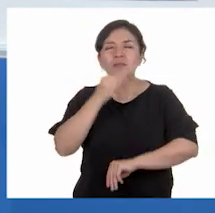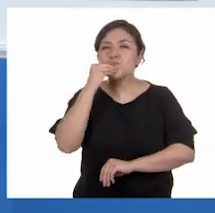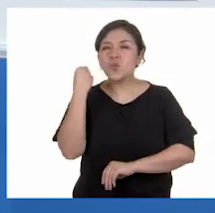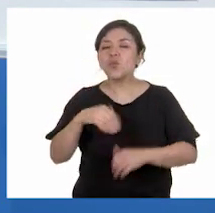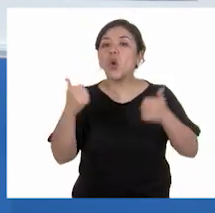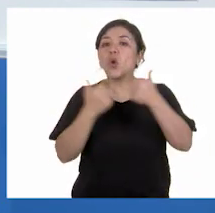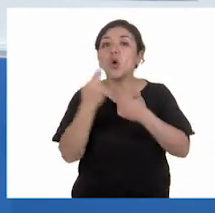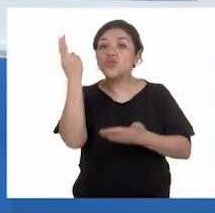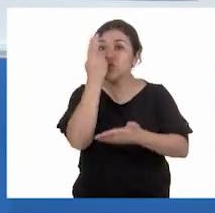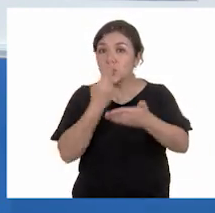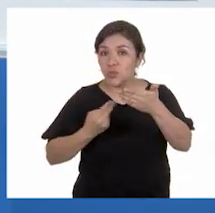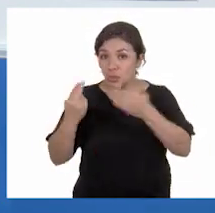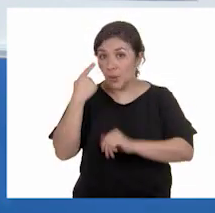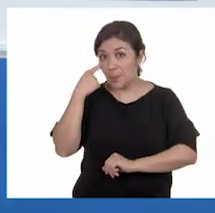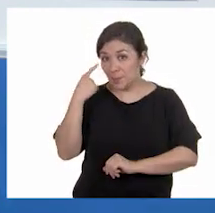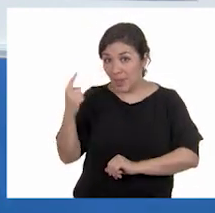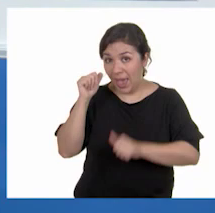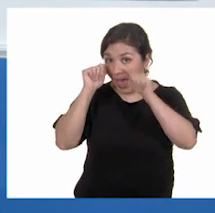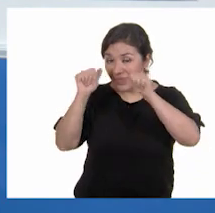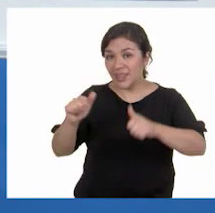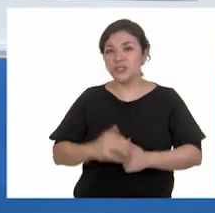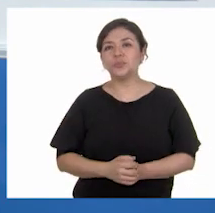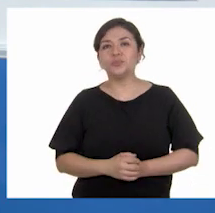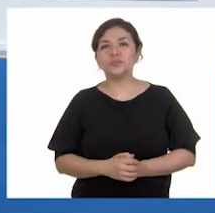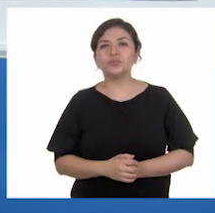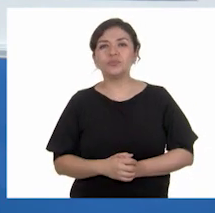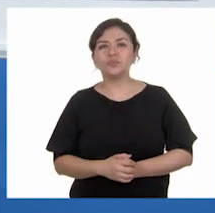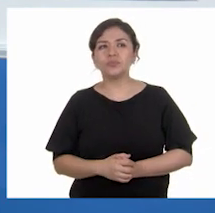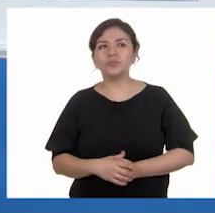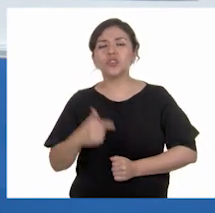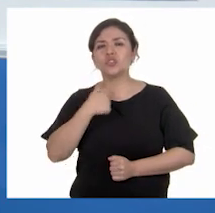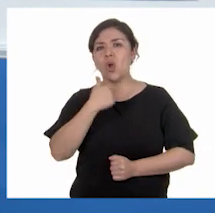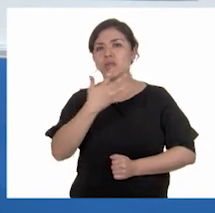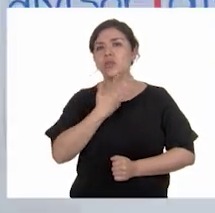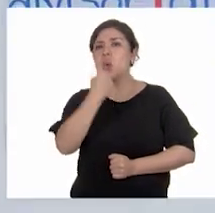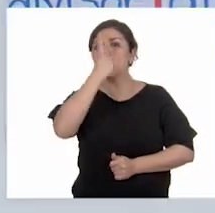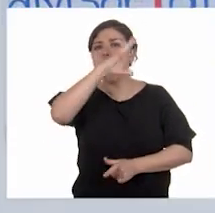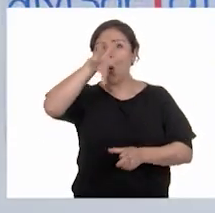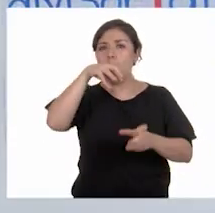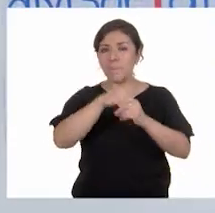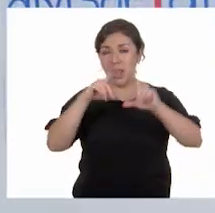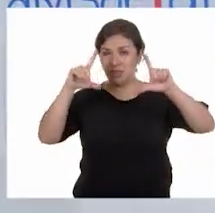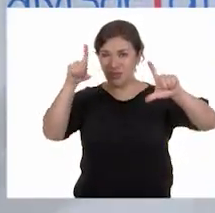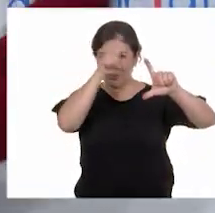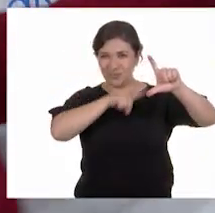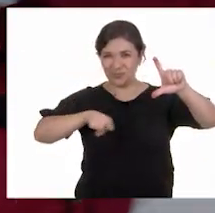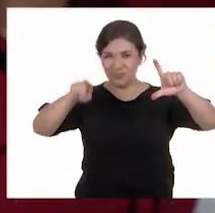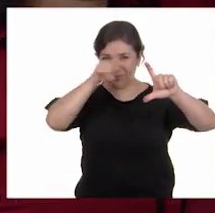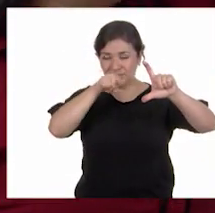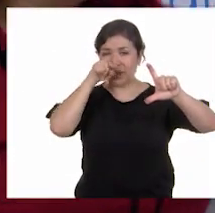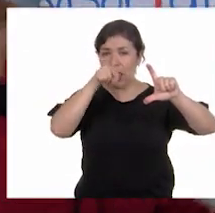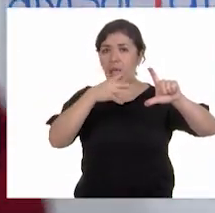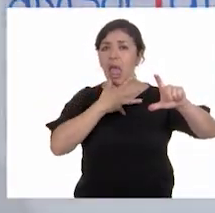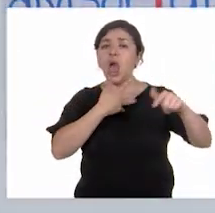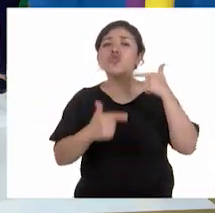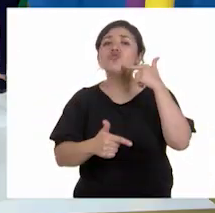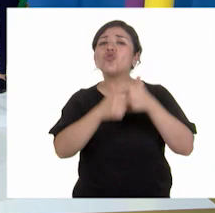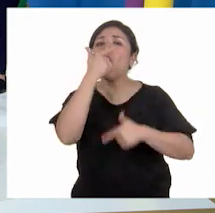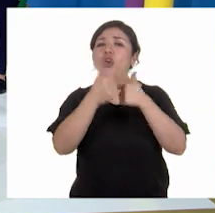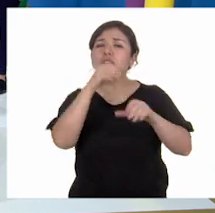o con dibujos y es el siguiente. Yo tengo un entero. Mi entero tiene 12